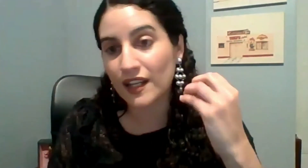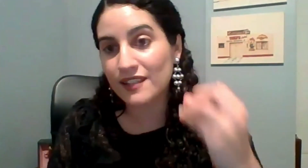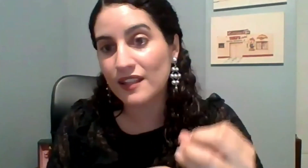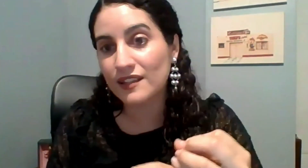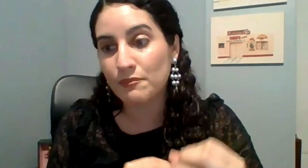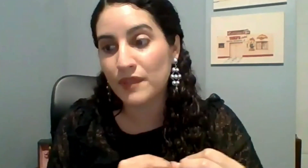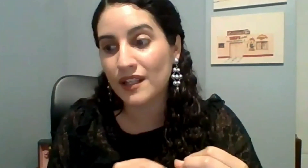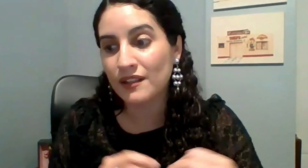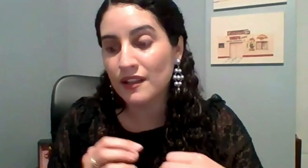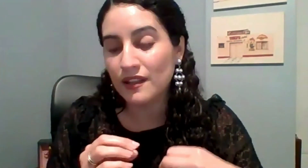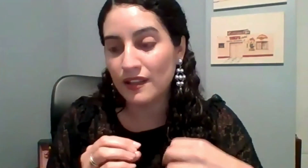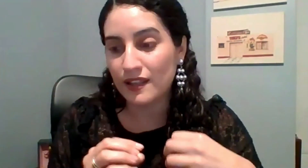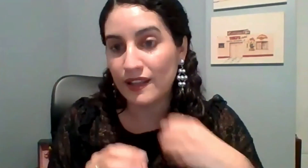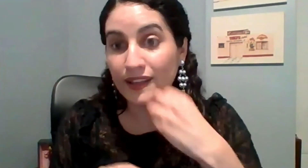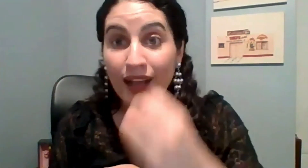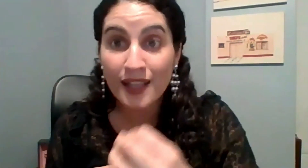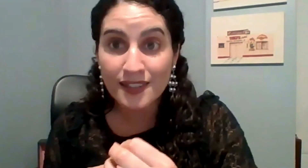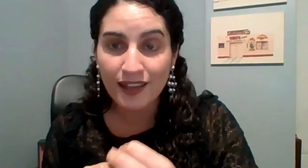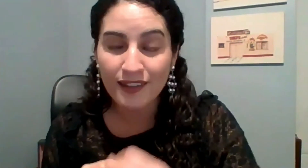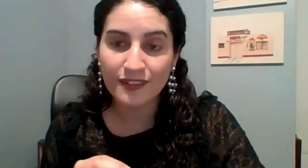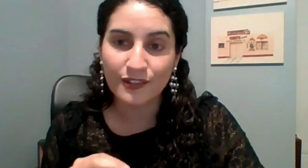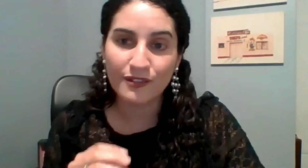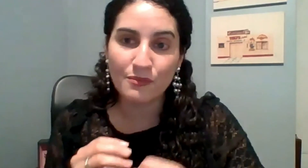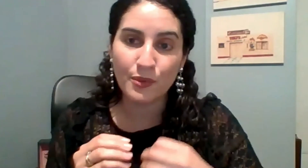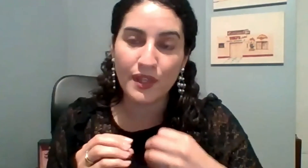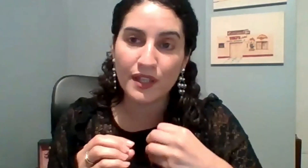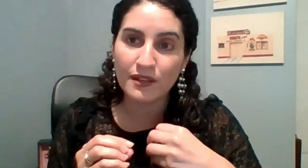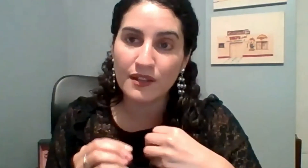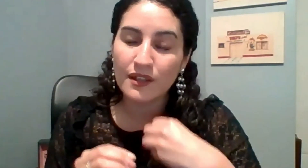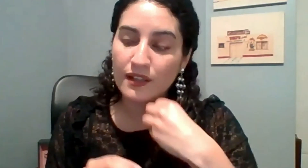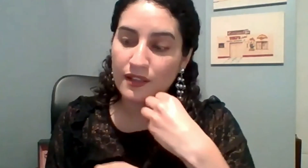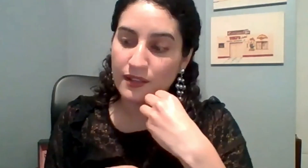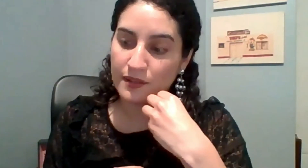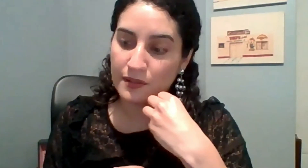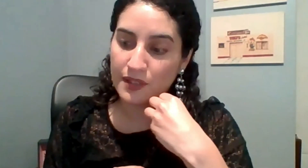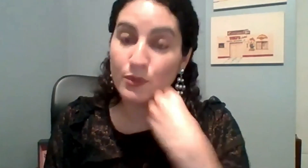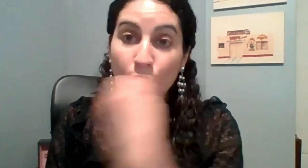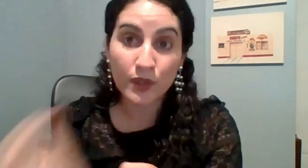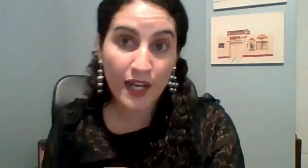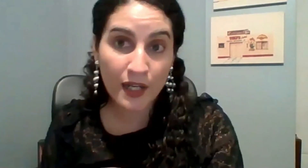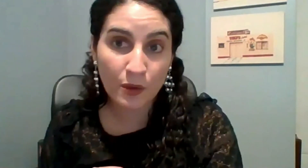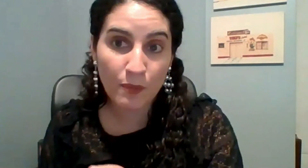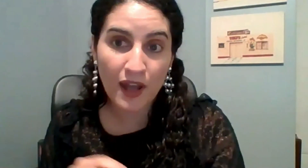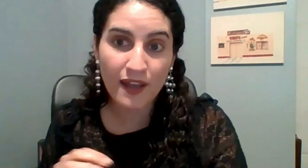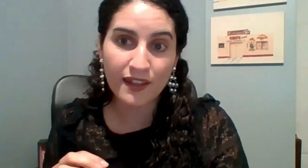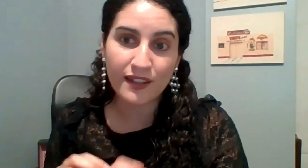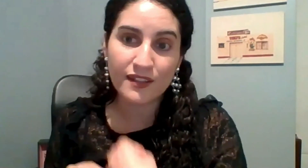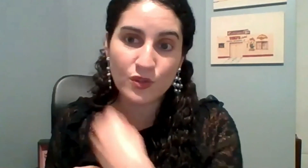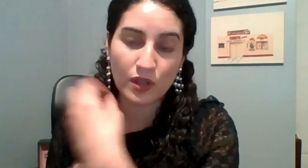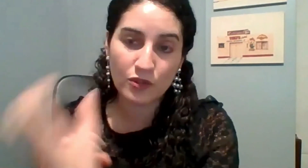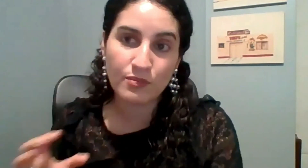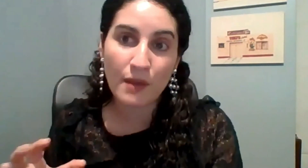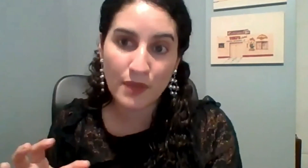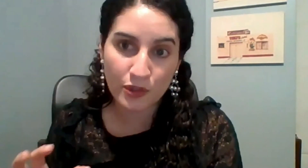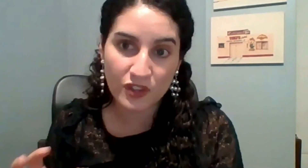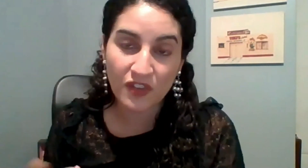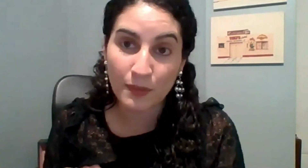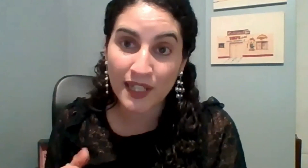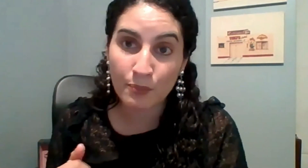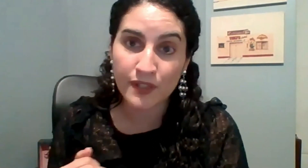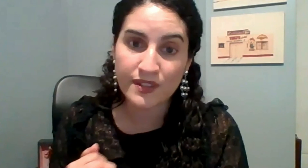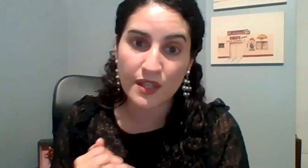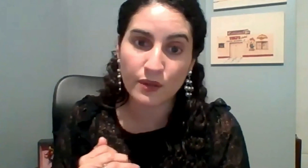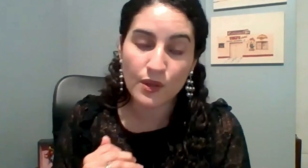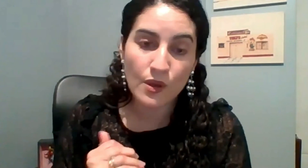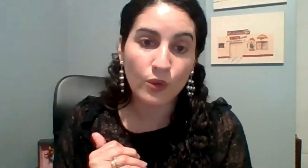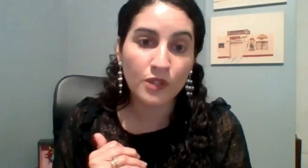se realizan también en casa, ¿no? Poder involucrar a los padres o a los demás miembros de familia